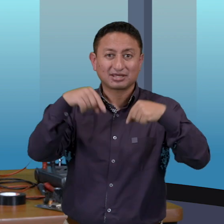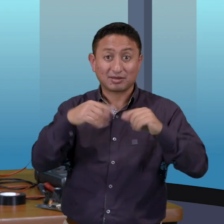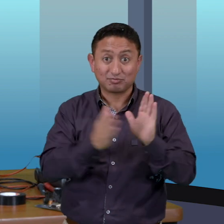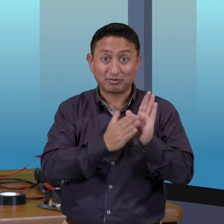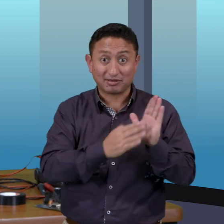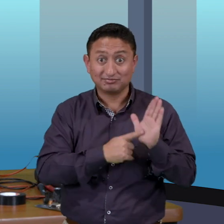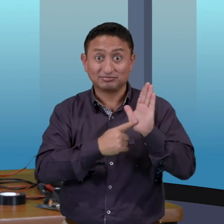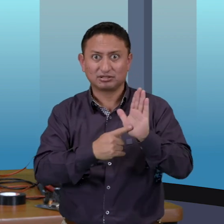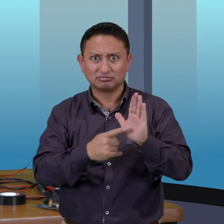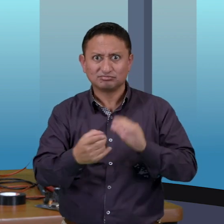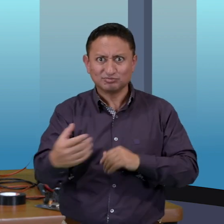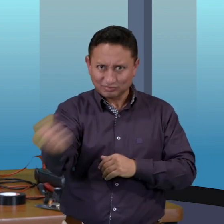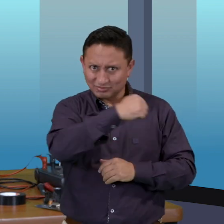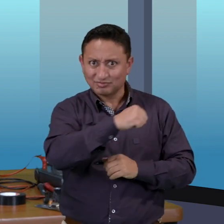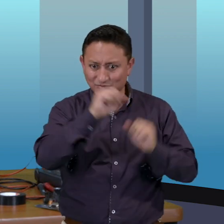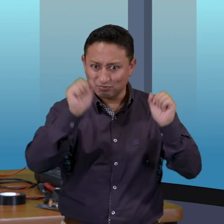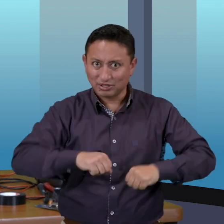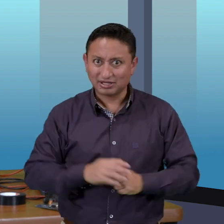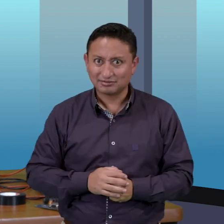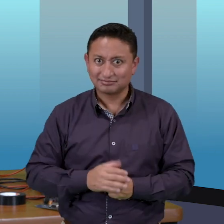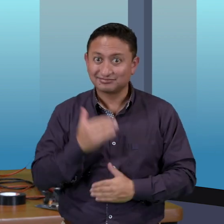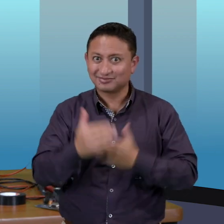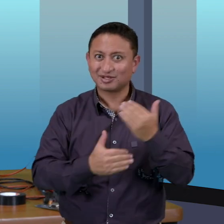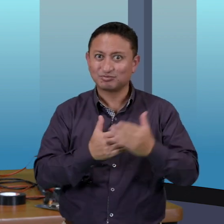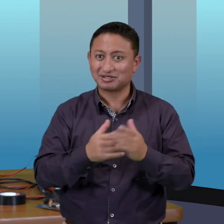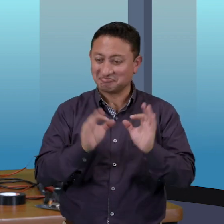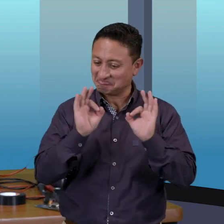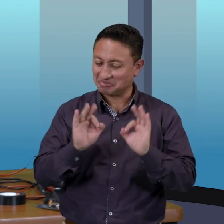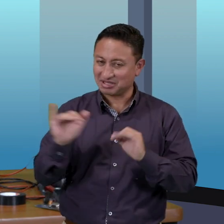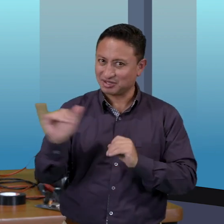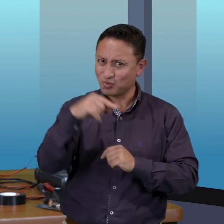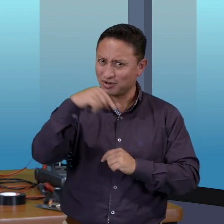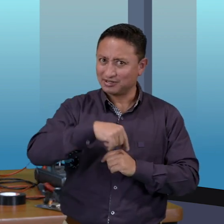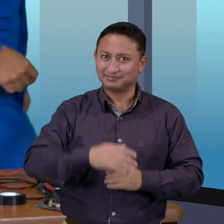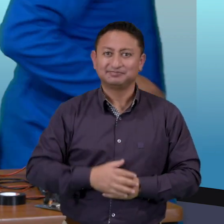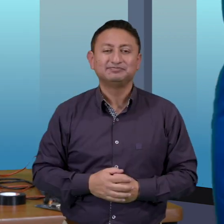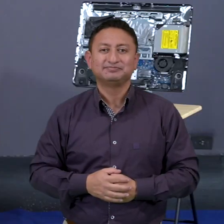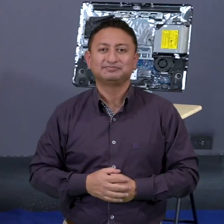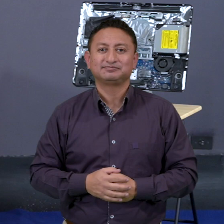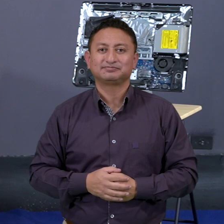prueba. Atrévanse con ello. El resultado les quedará parecido a esto.